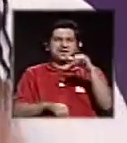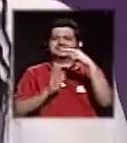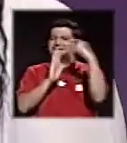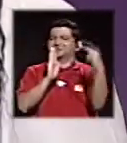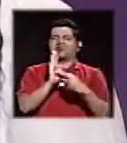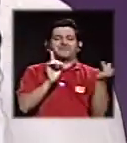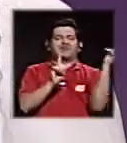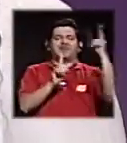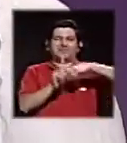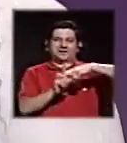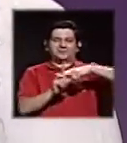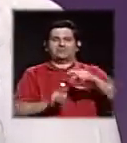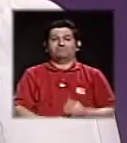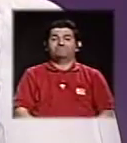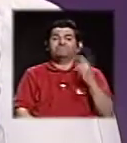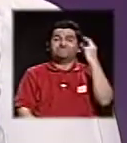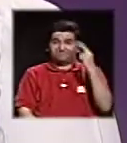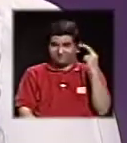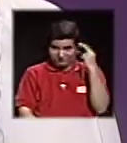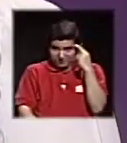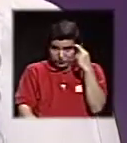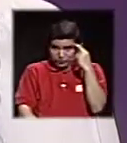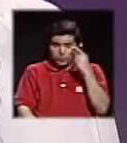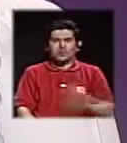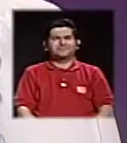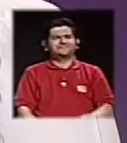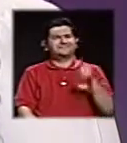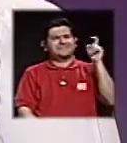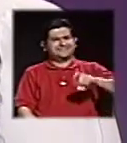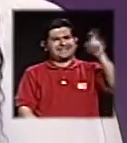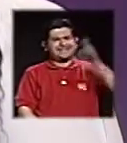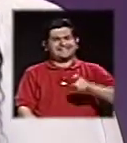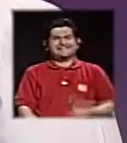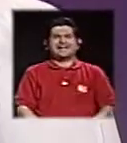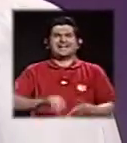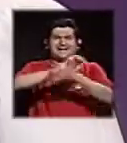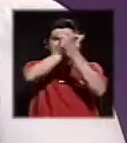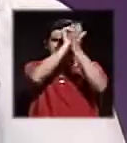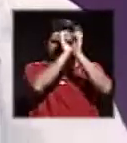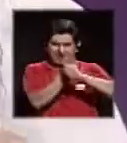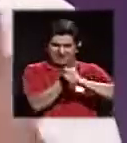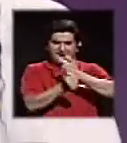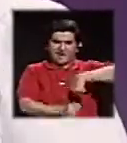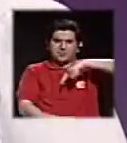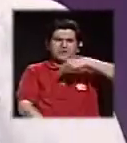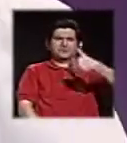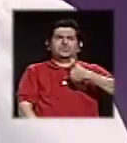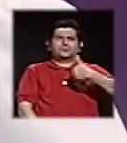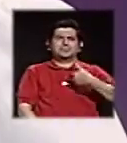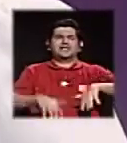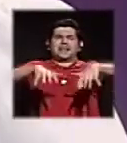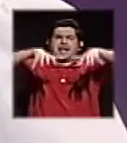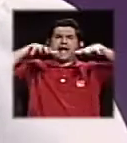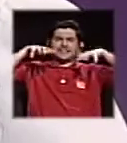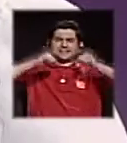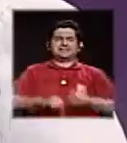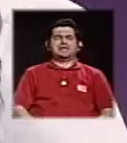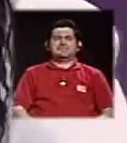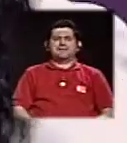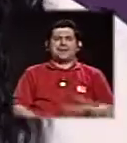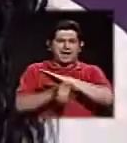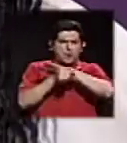reglas se aplique y por eso éste es necesario inclusive que la reforma nosotros vamos a tener una asamblea está en